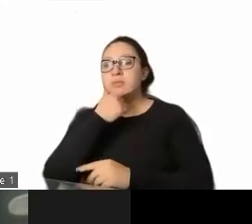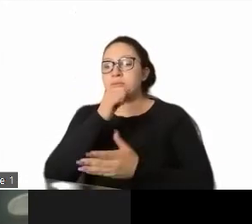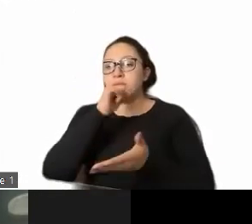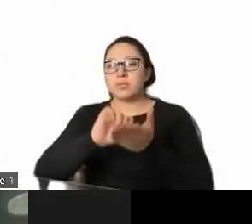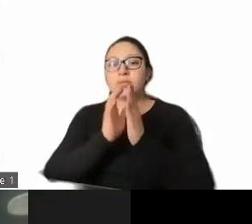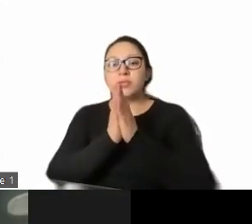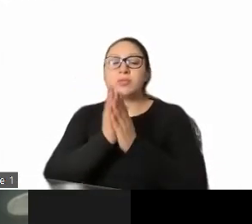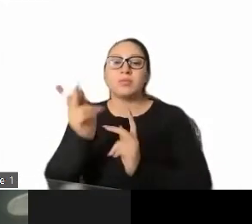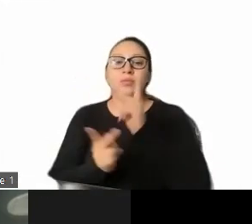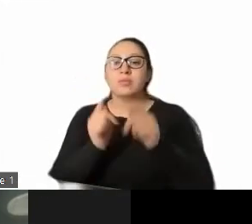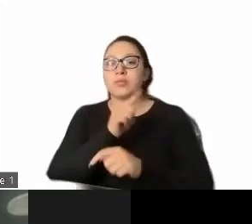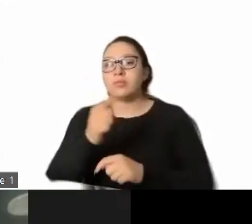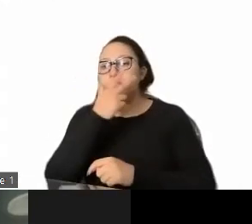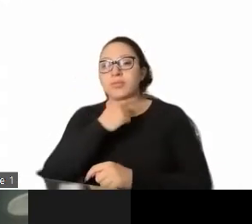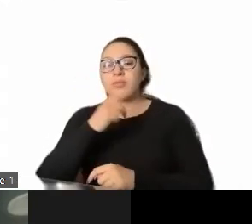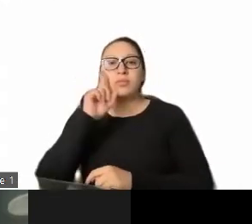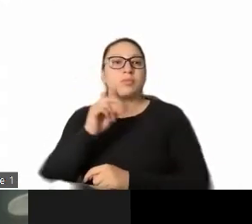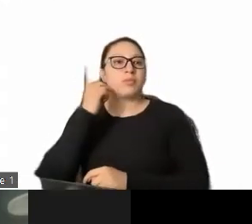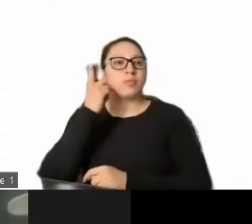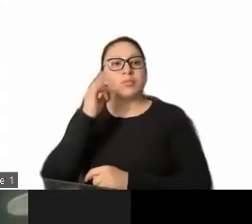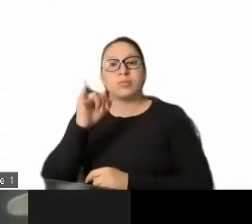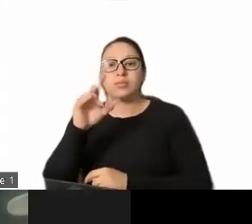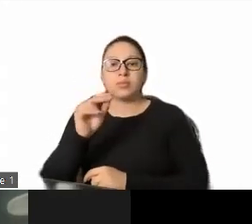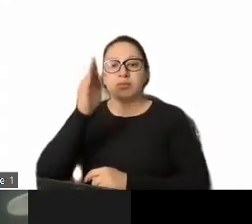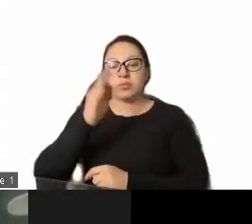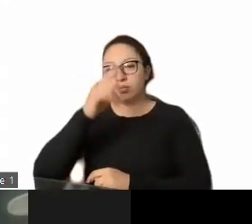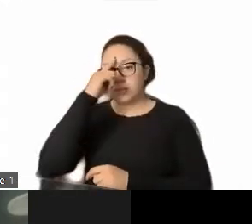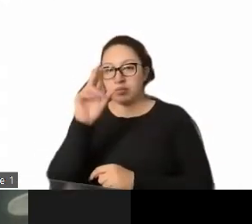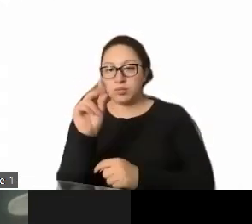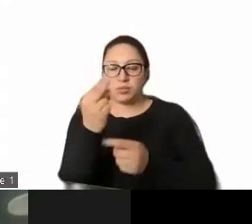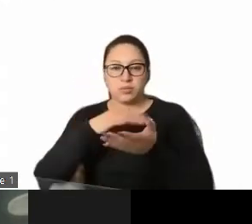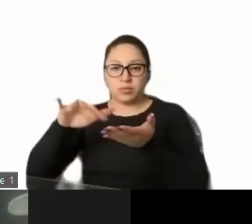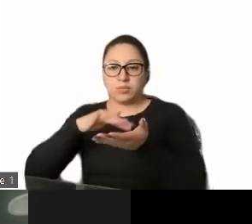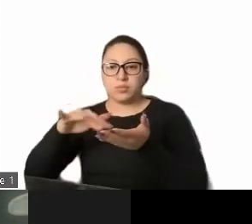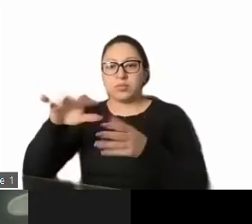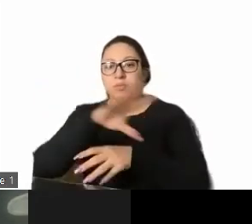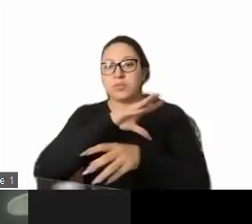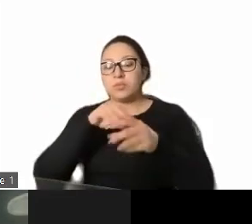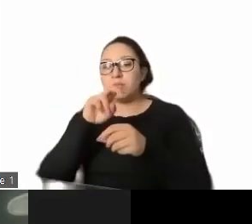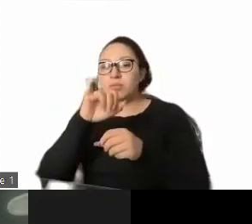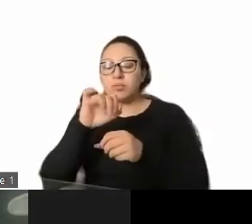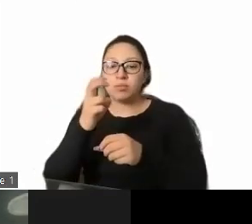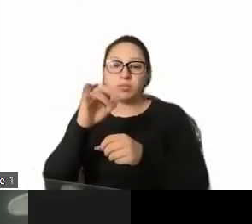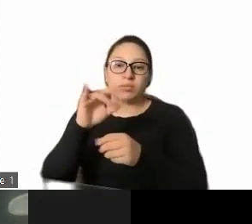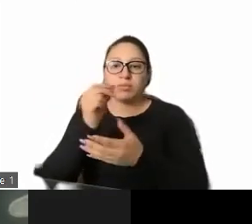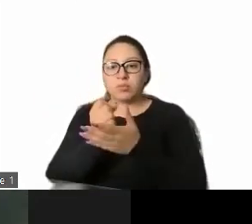a la consideración de los presentes sobre la lectura del mismo y si es de aprobarse en un solo acto.